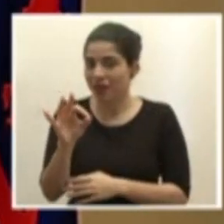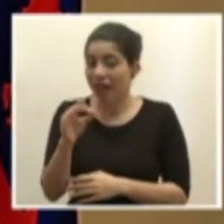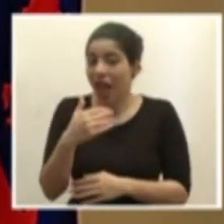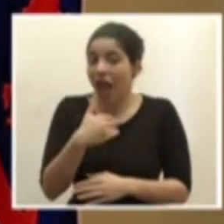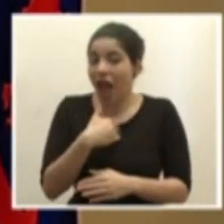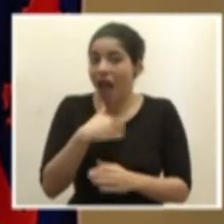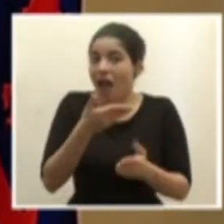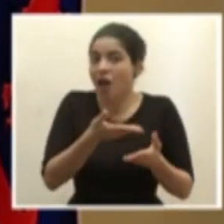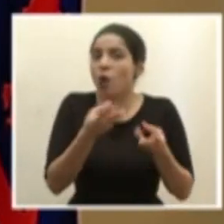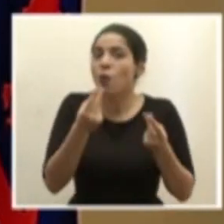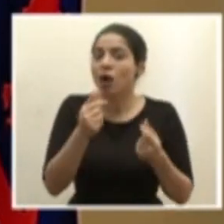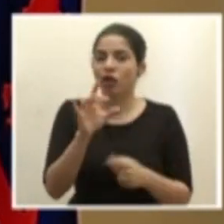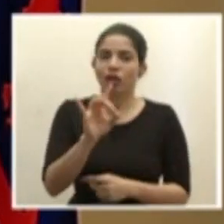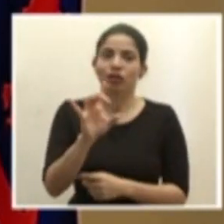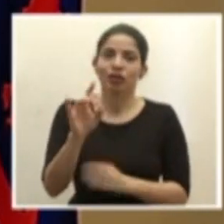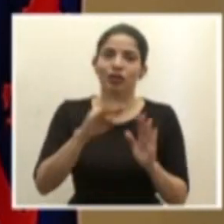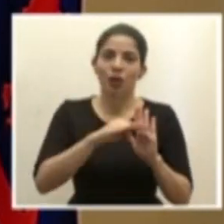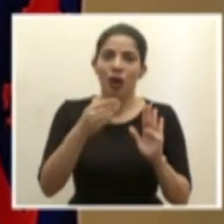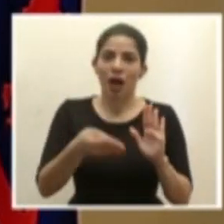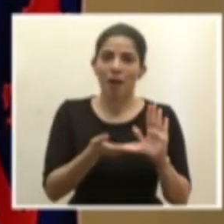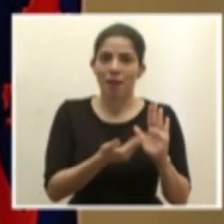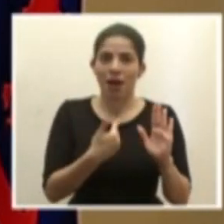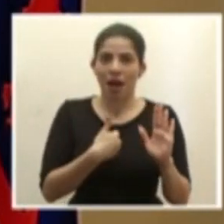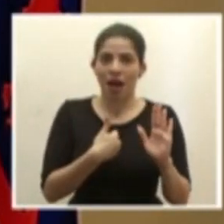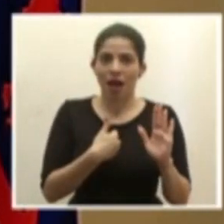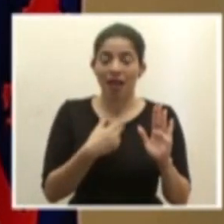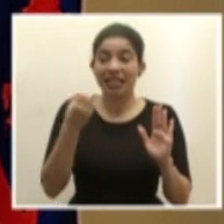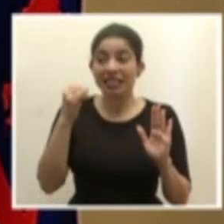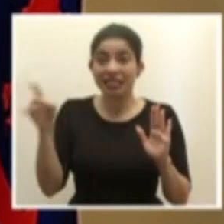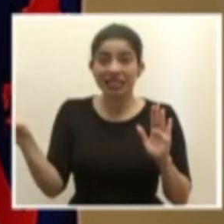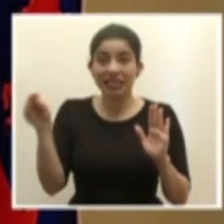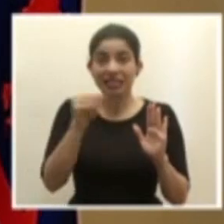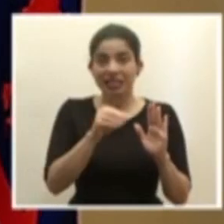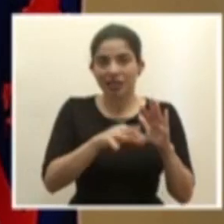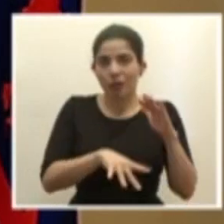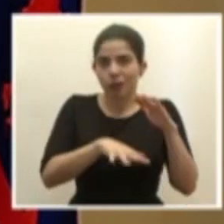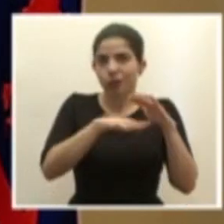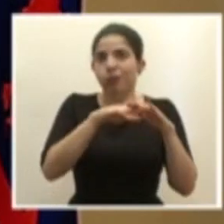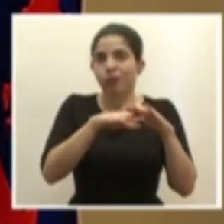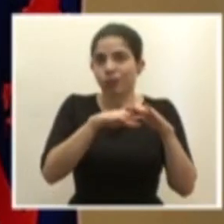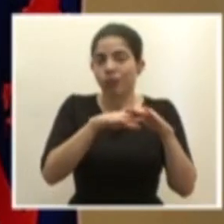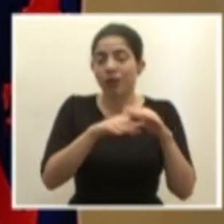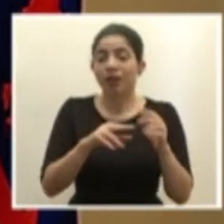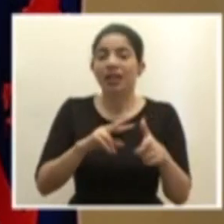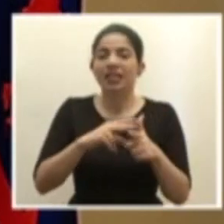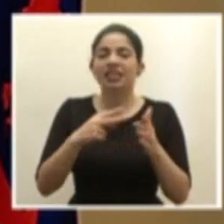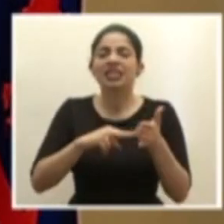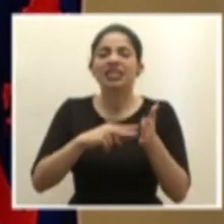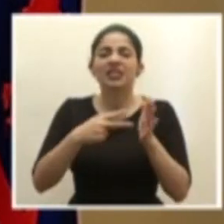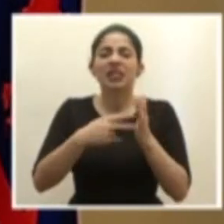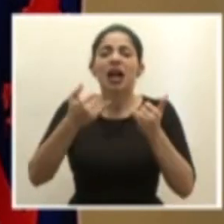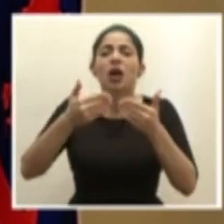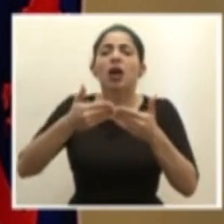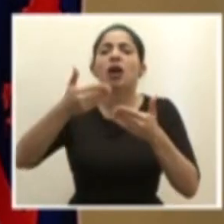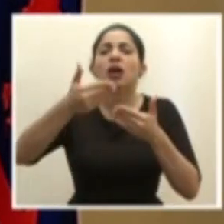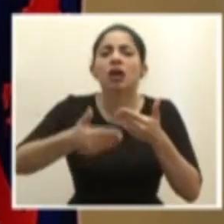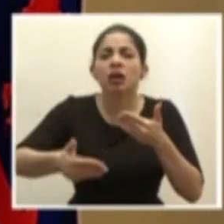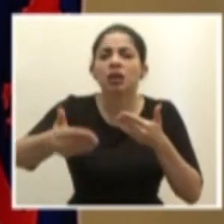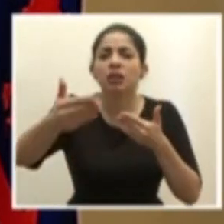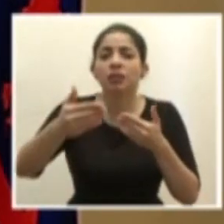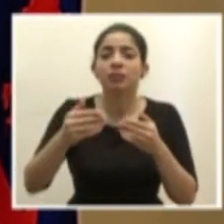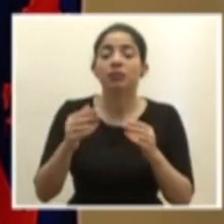88 camas que hay en ese hospital. La siguiente etapa sería comenzar a atender